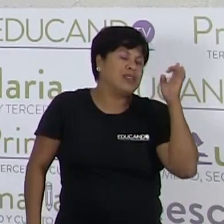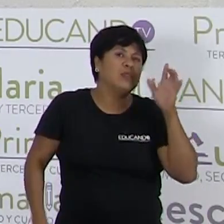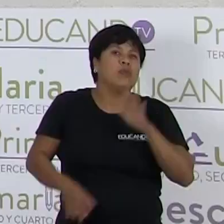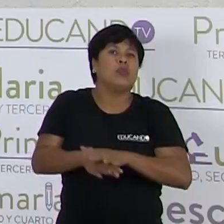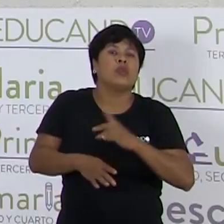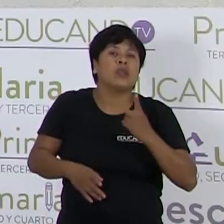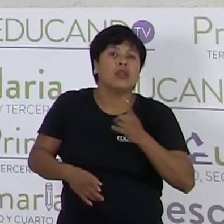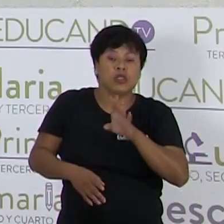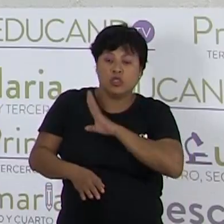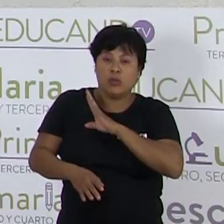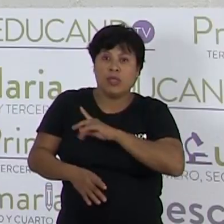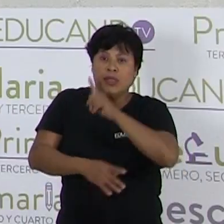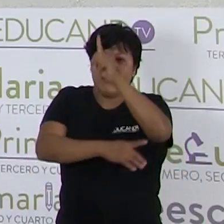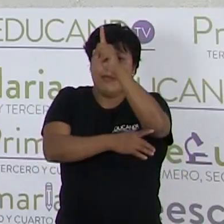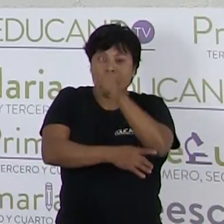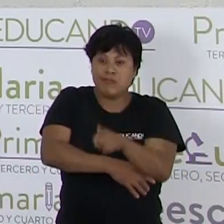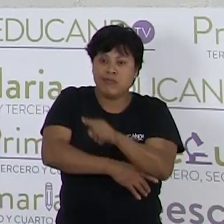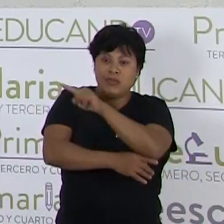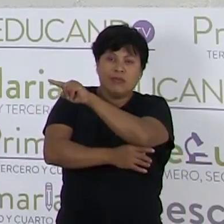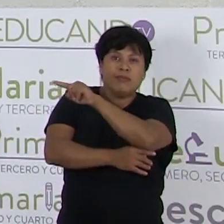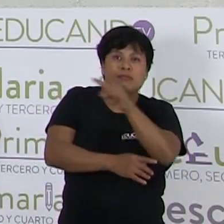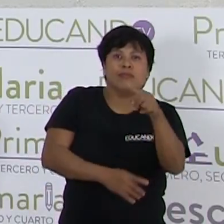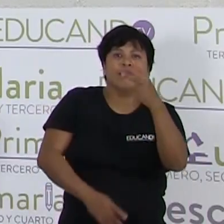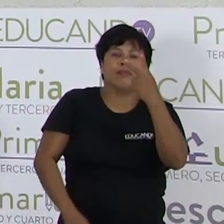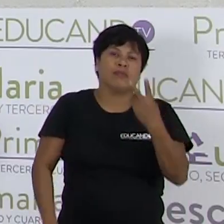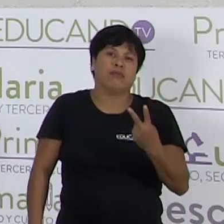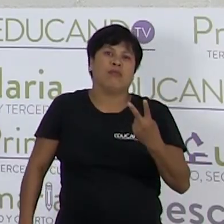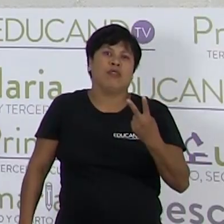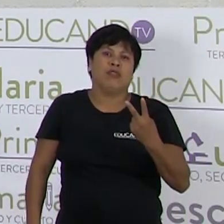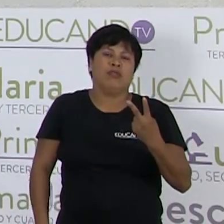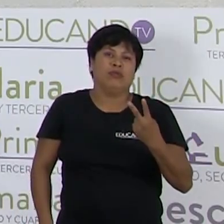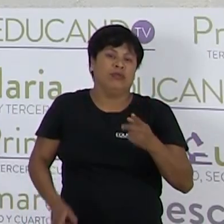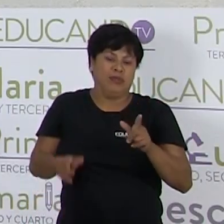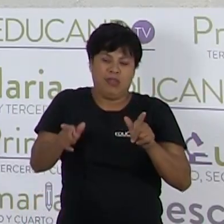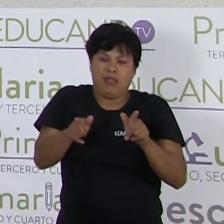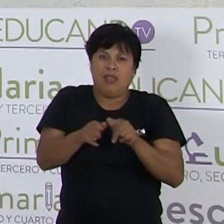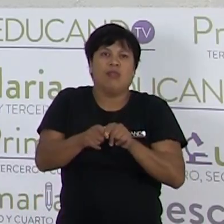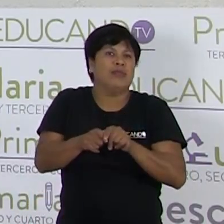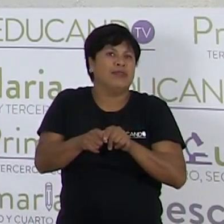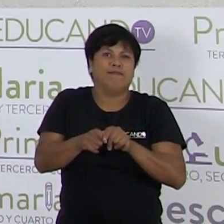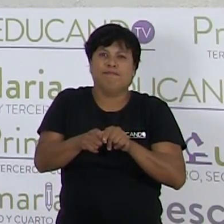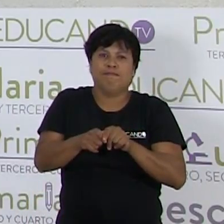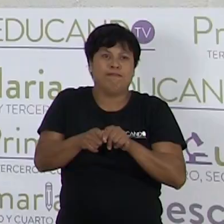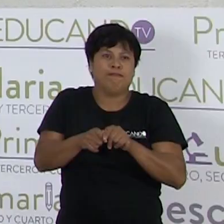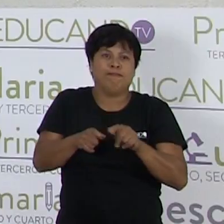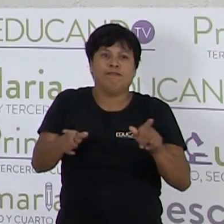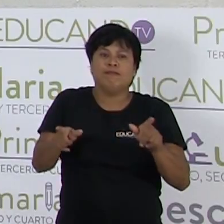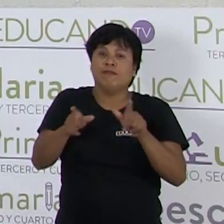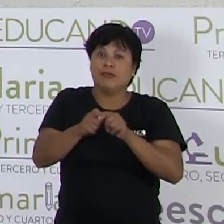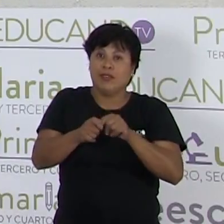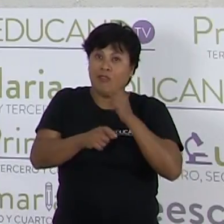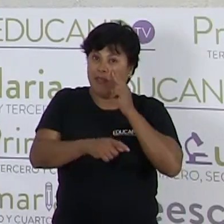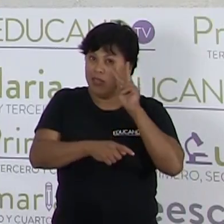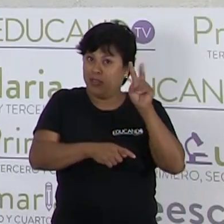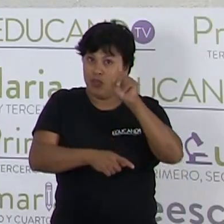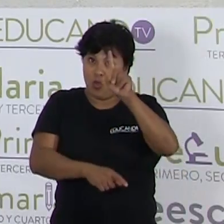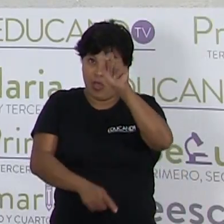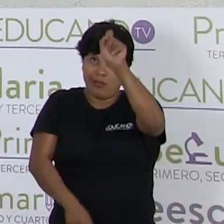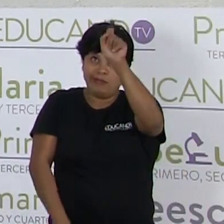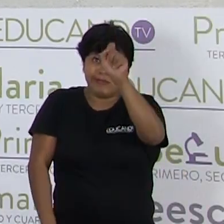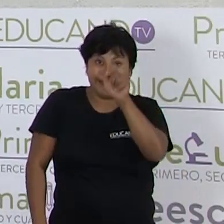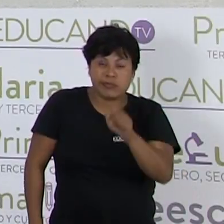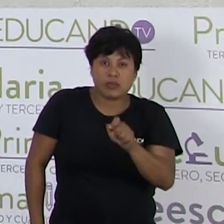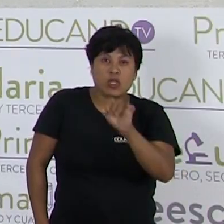qué? Porque solamente trazamos 2 diagonales. Sería una y